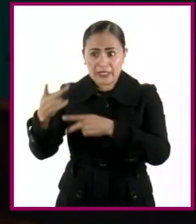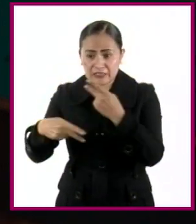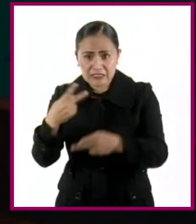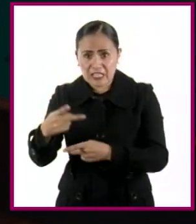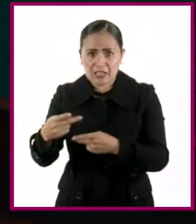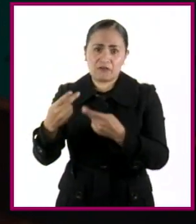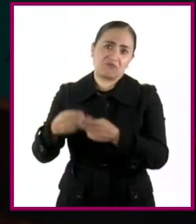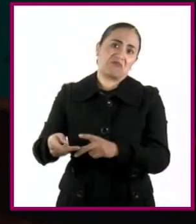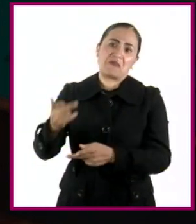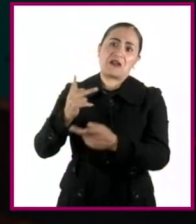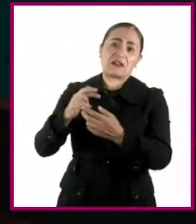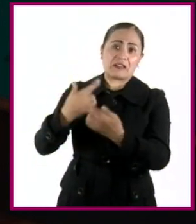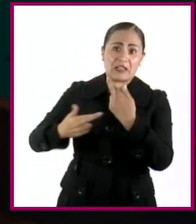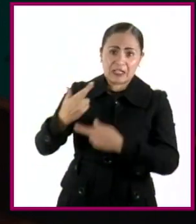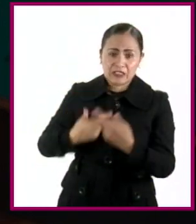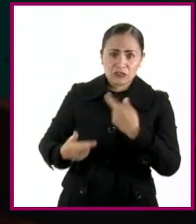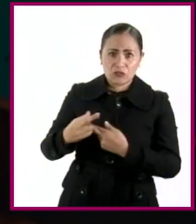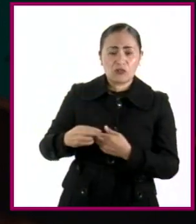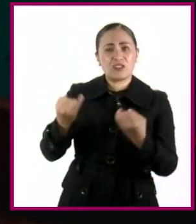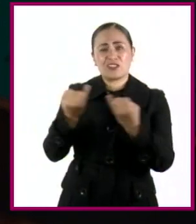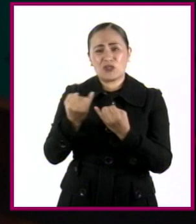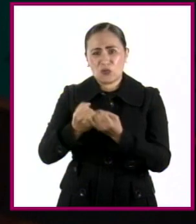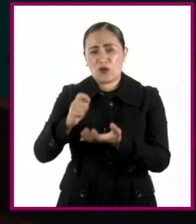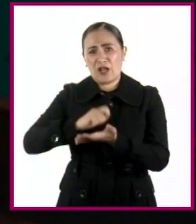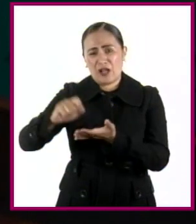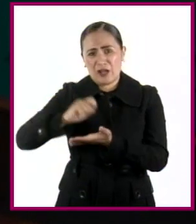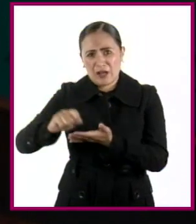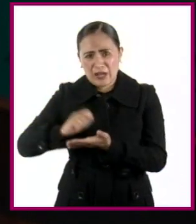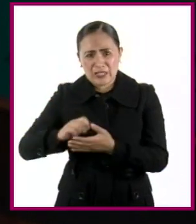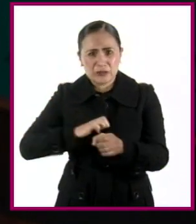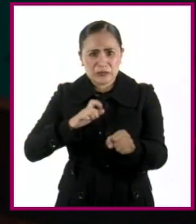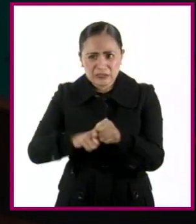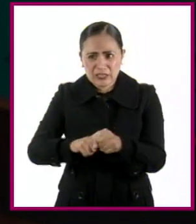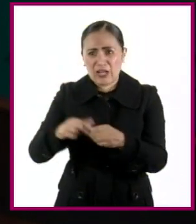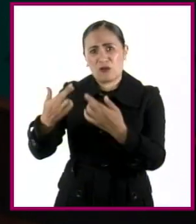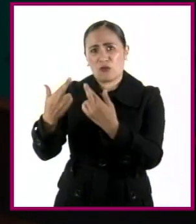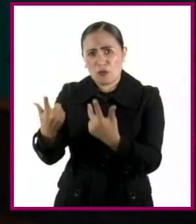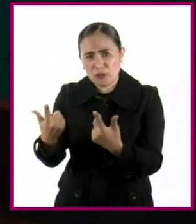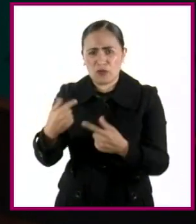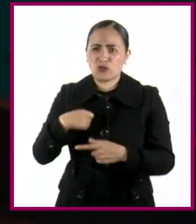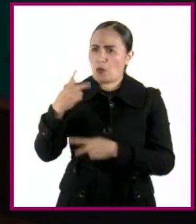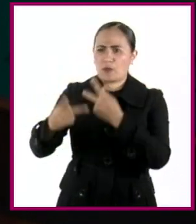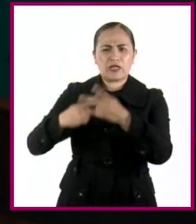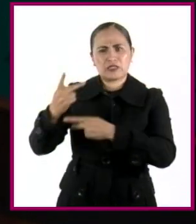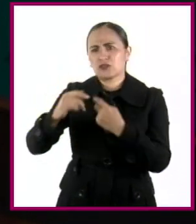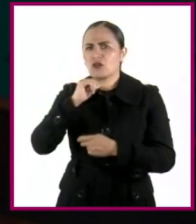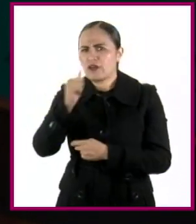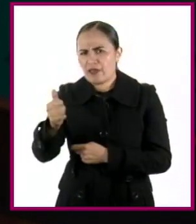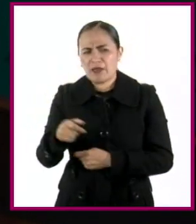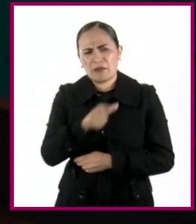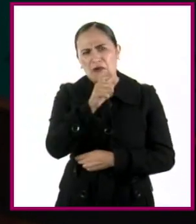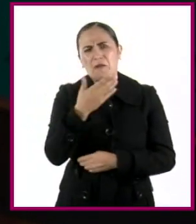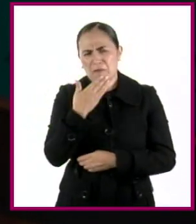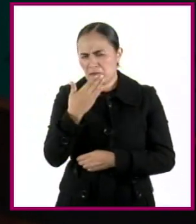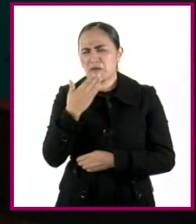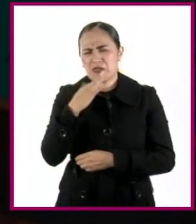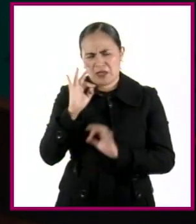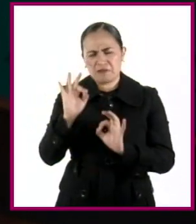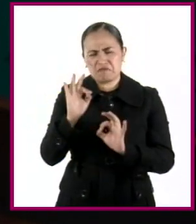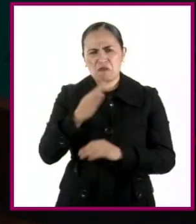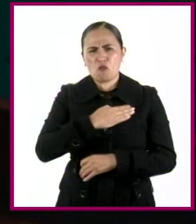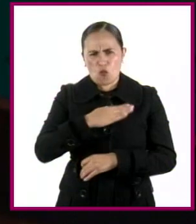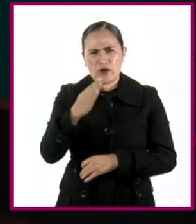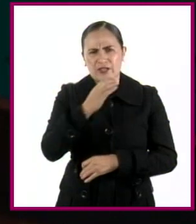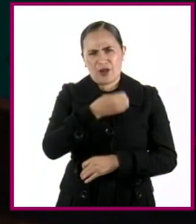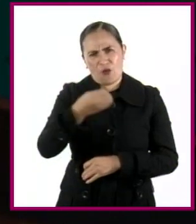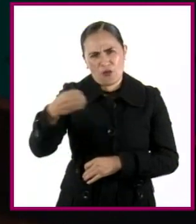mi espirógrafo y lo rompió. Por eso ya no le presto nada. Pero bien, la verdad me cae muy bien y todo.